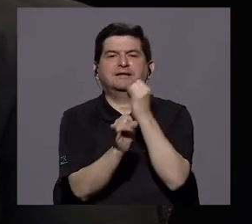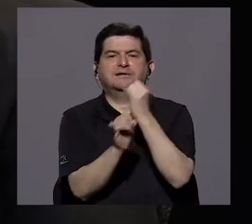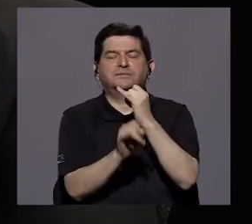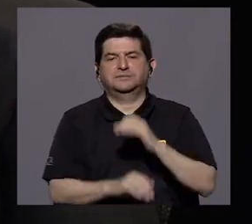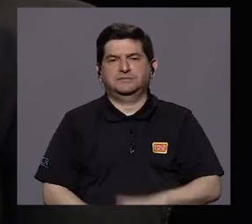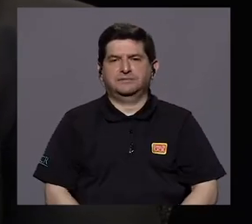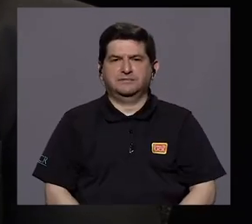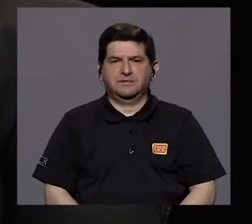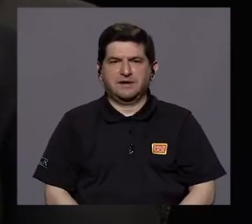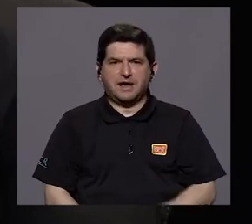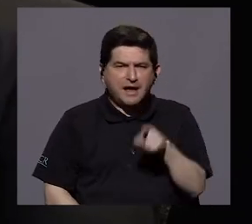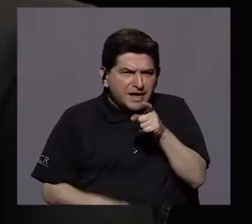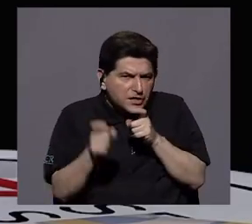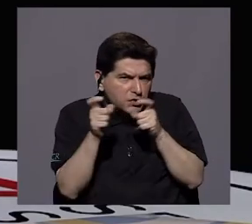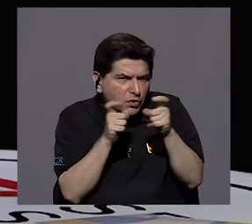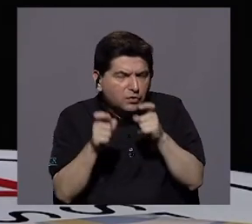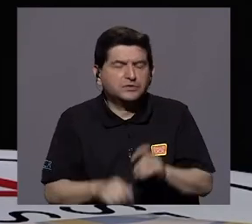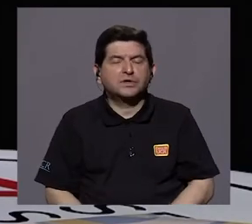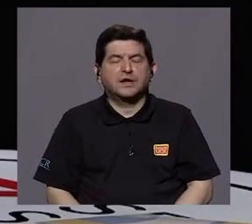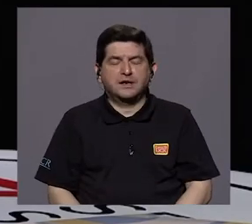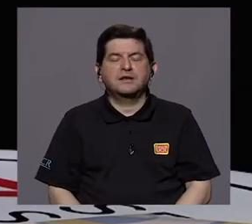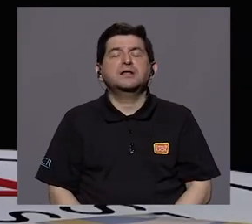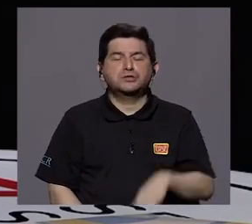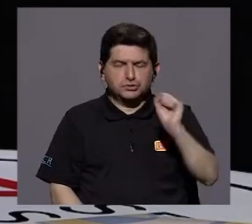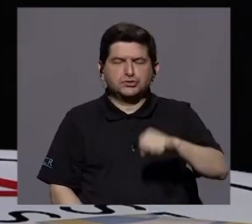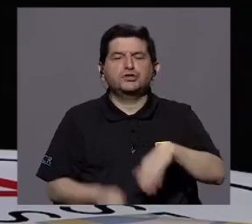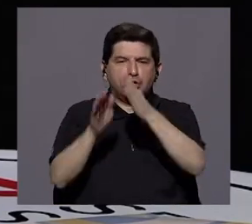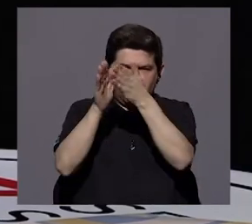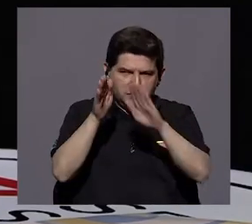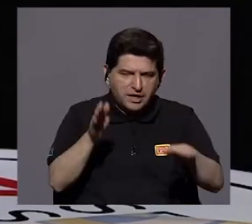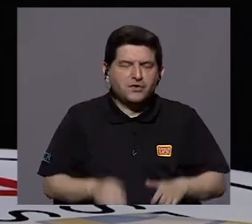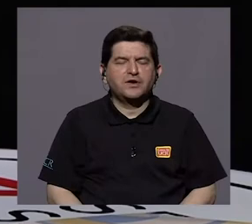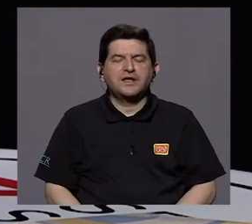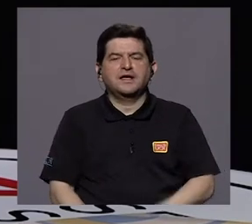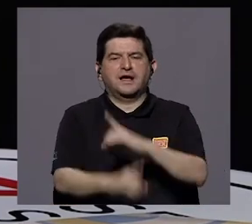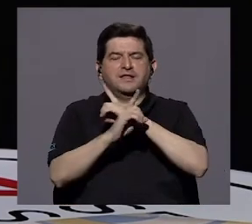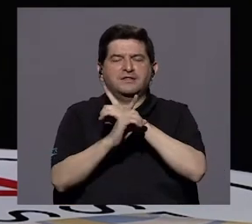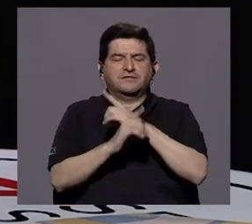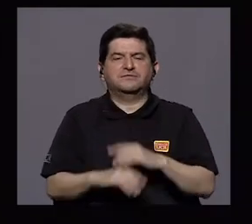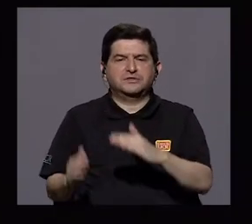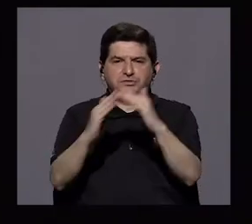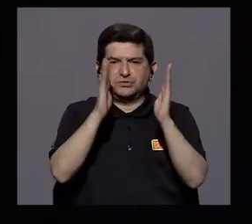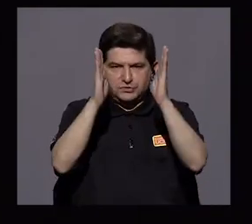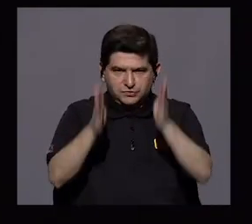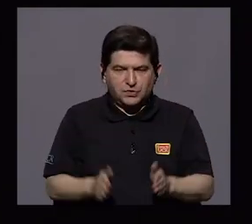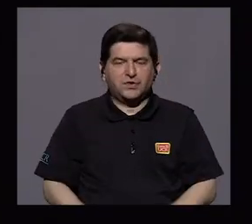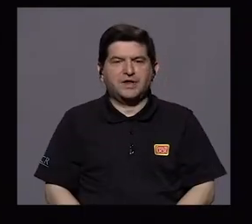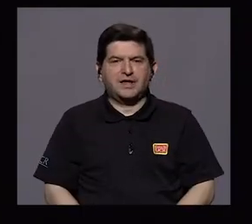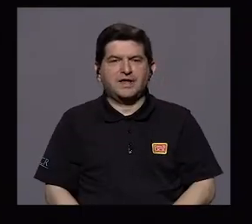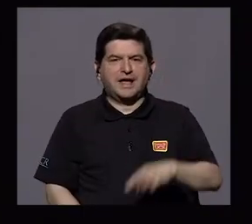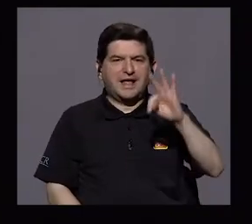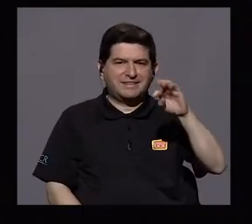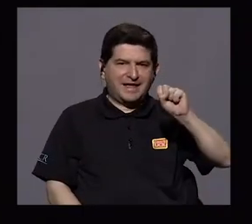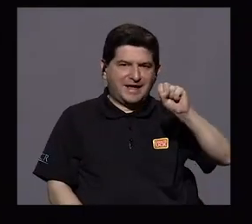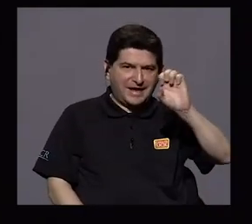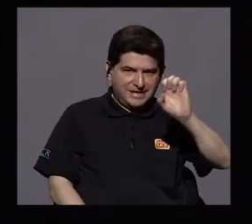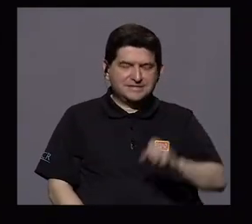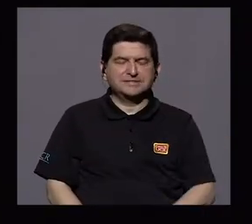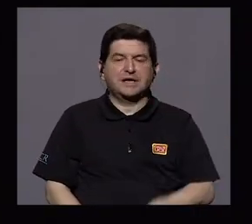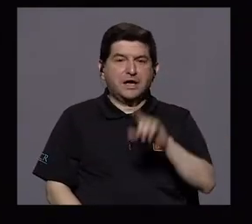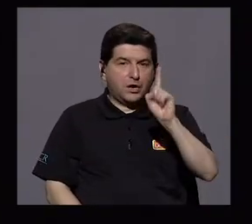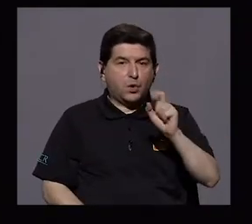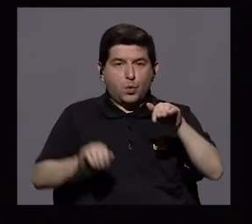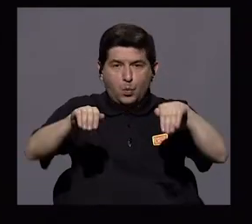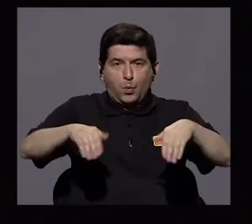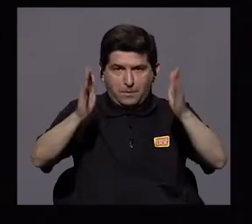instituciones. Ministra de Justicia, Defensora de los Habitantes, Tribunal Supremo de Elecciones,